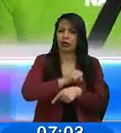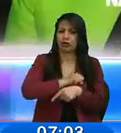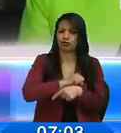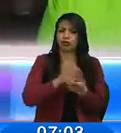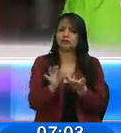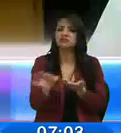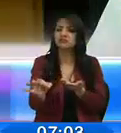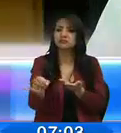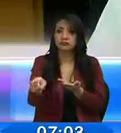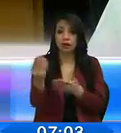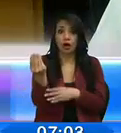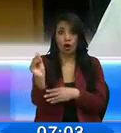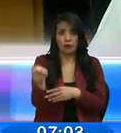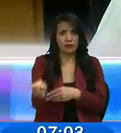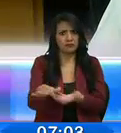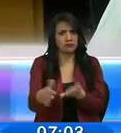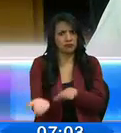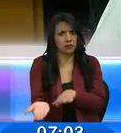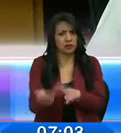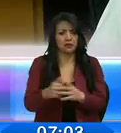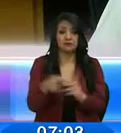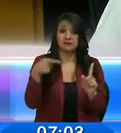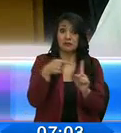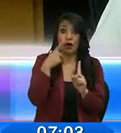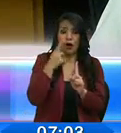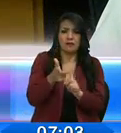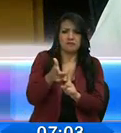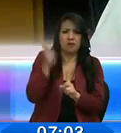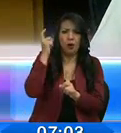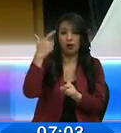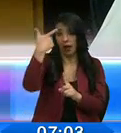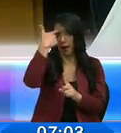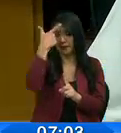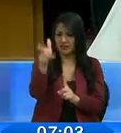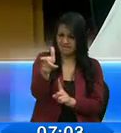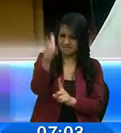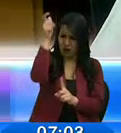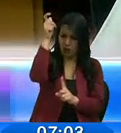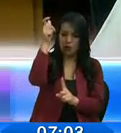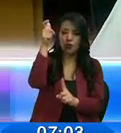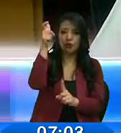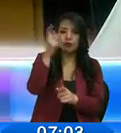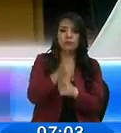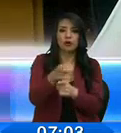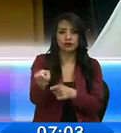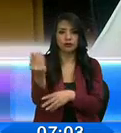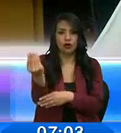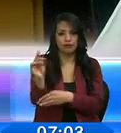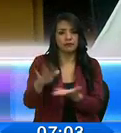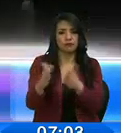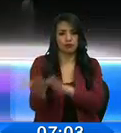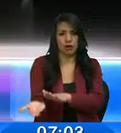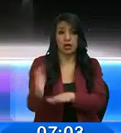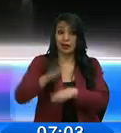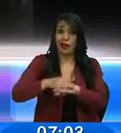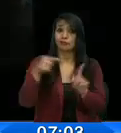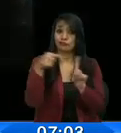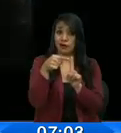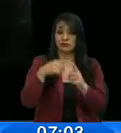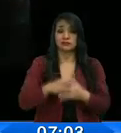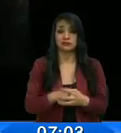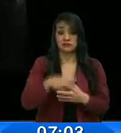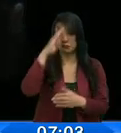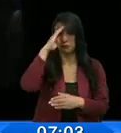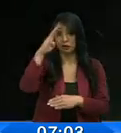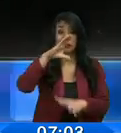a un menor de edad. Los impactos los produce en la cabeza, producto de lo cual el menor de edad fallece. Su captura,